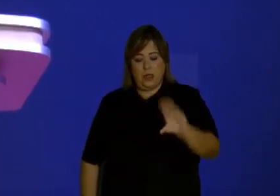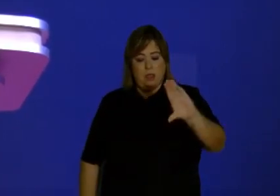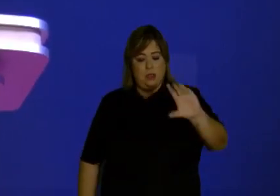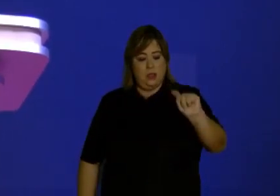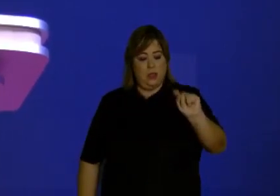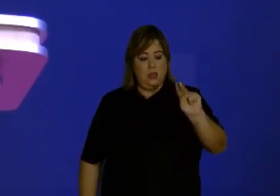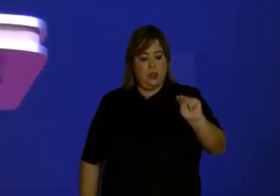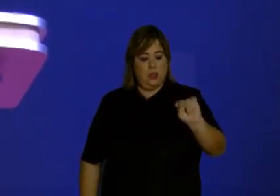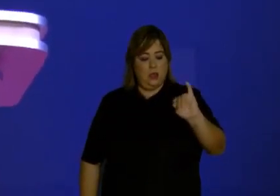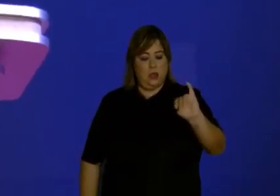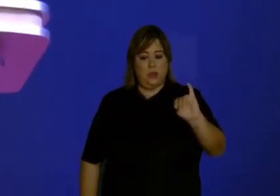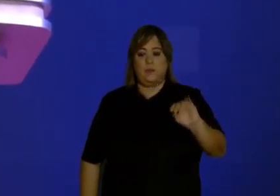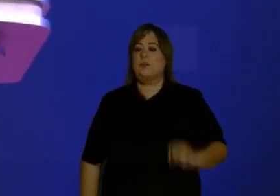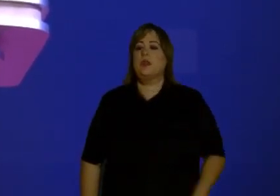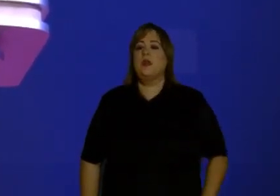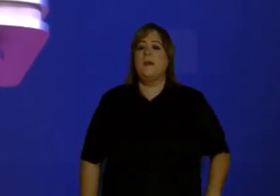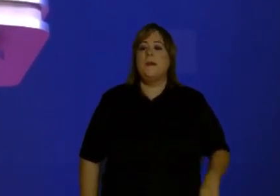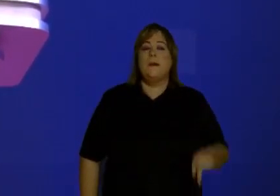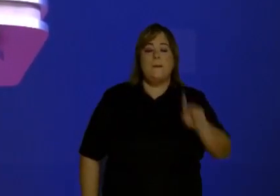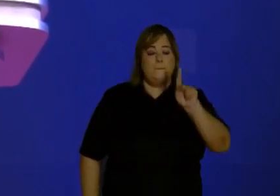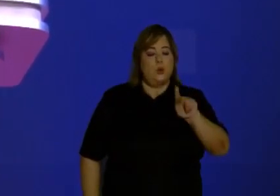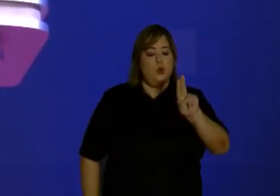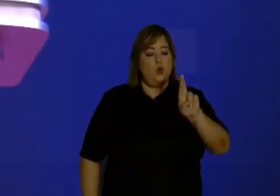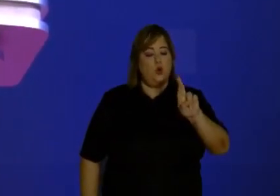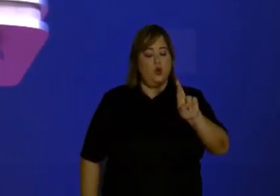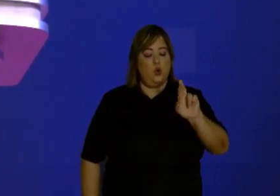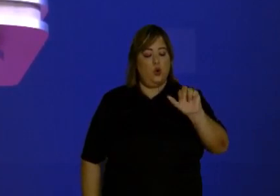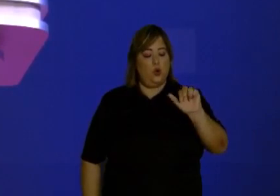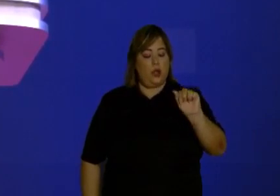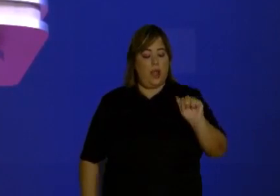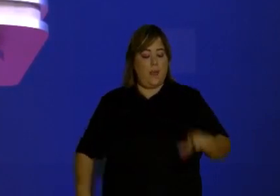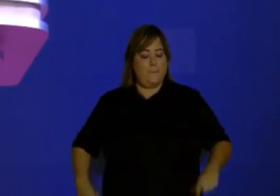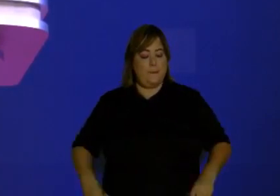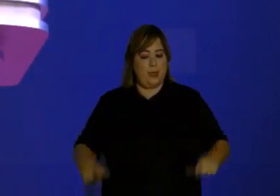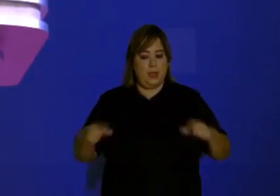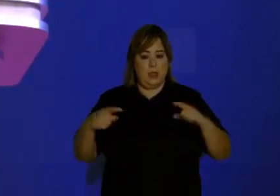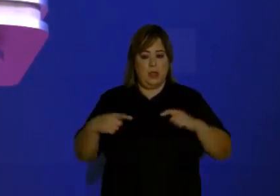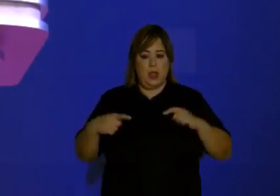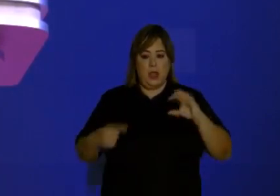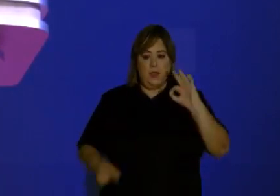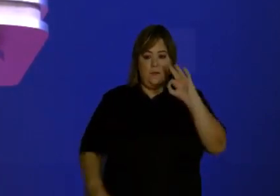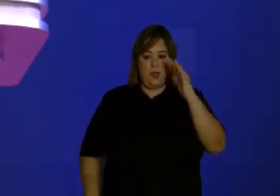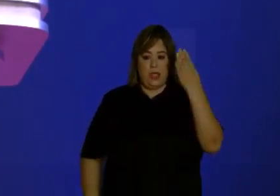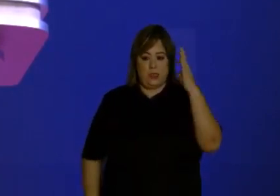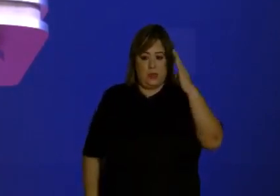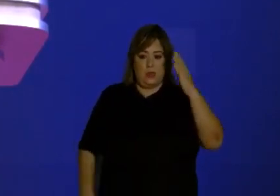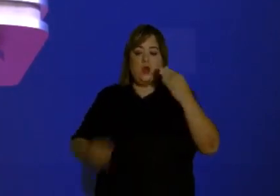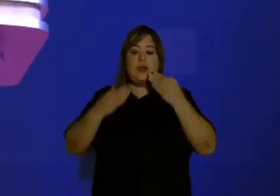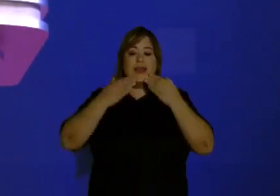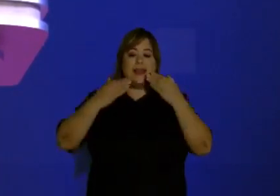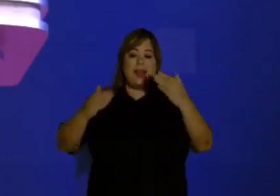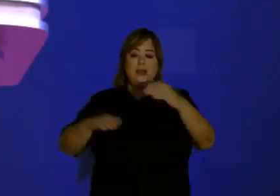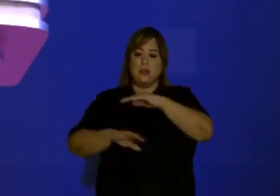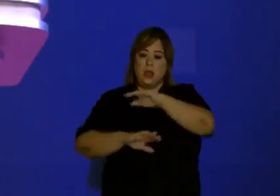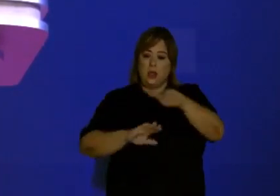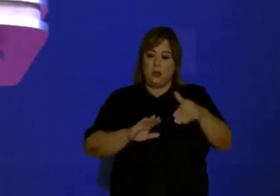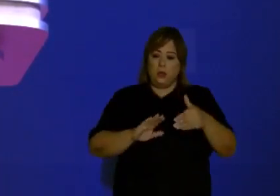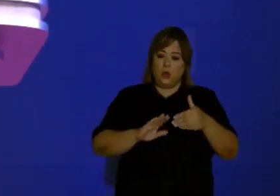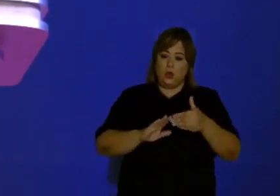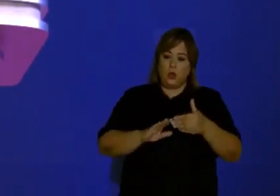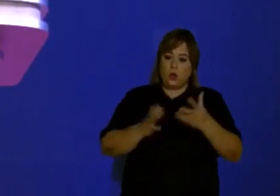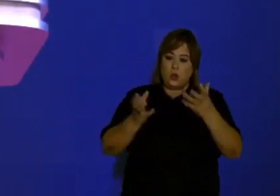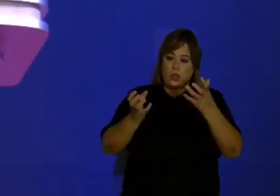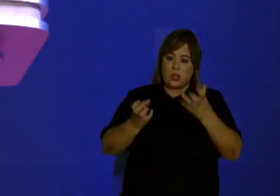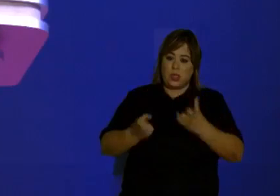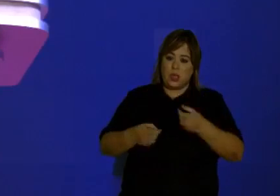estación de la República Dominicana Pura Vida, a través del Facebook. Mi agradecimiento a todos y quiero notificarle